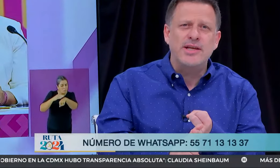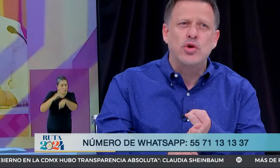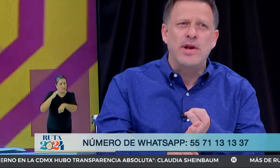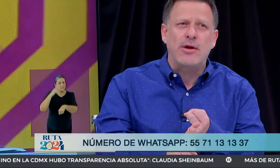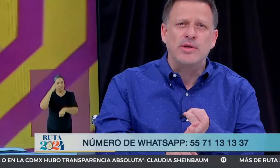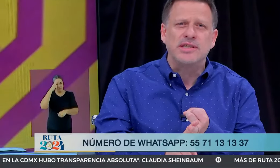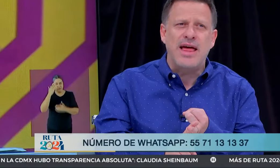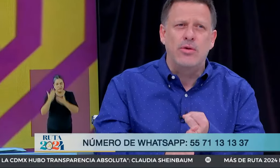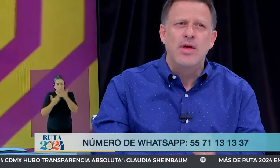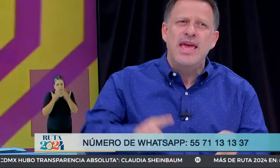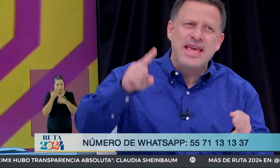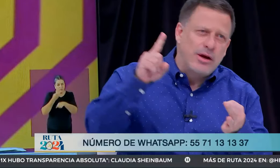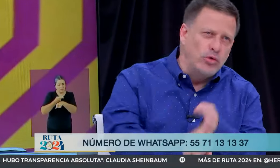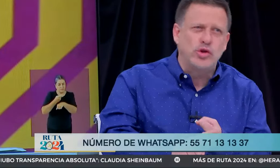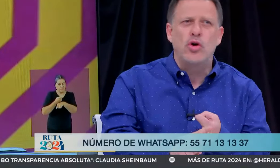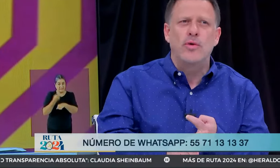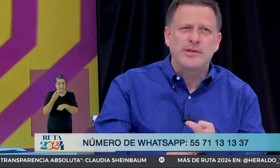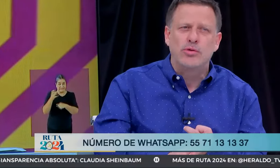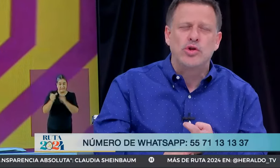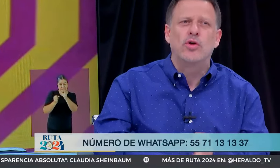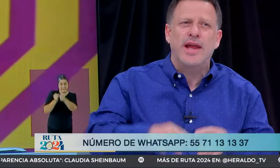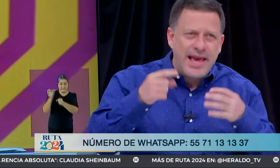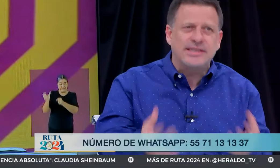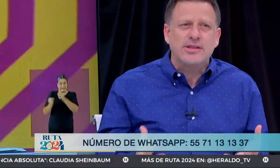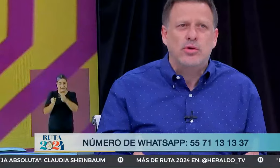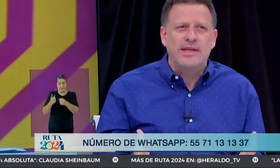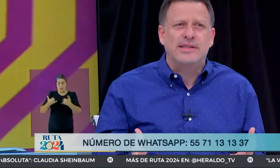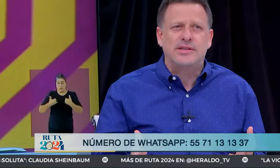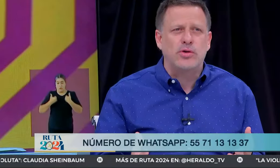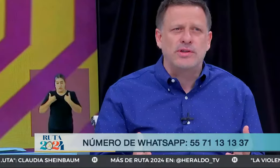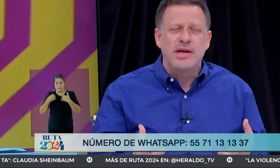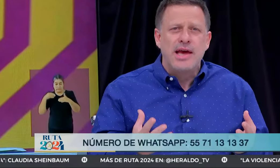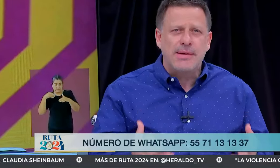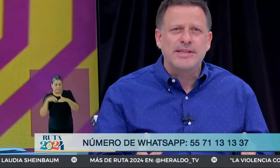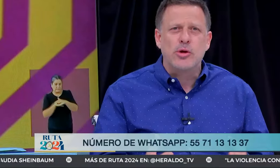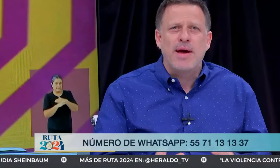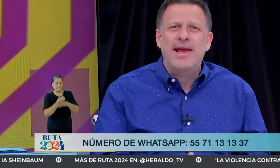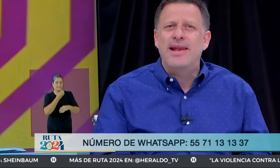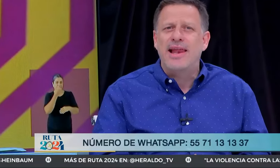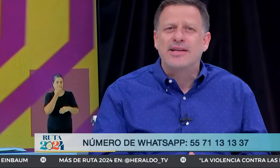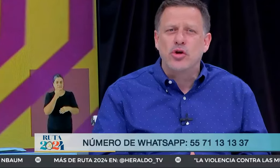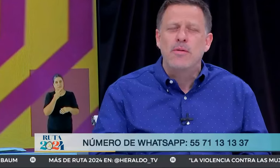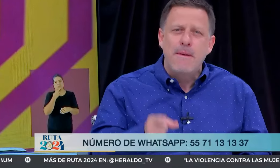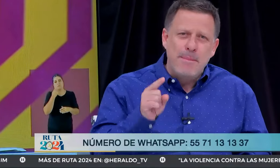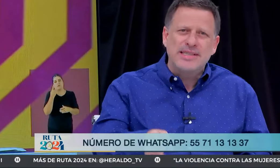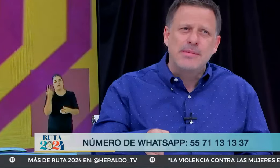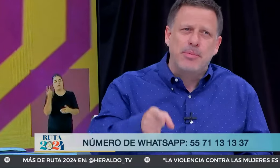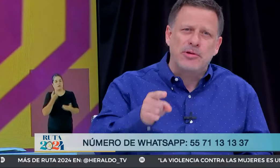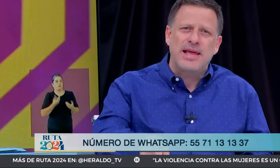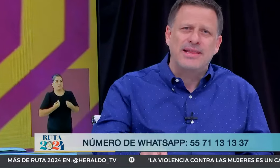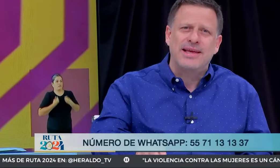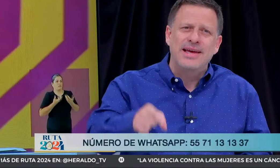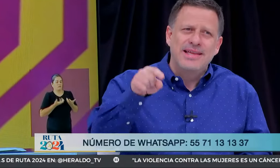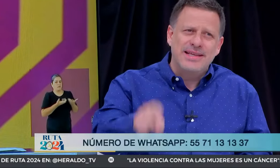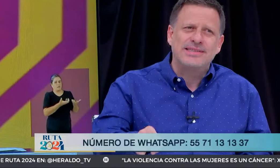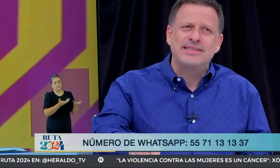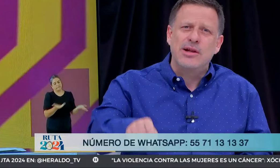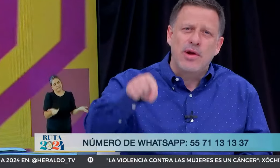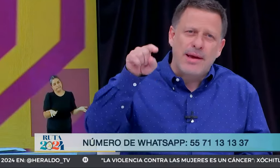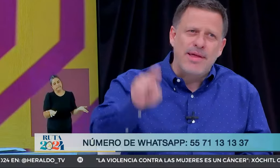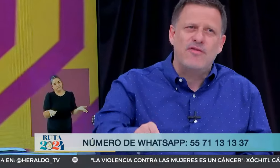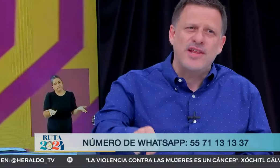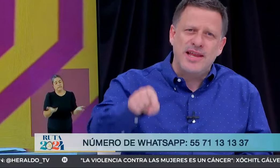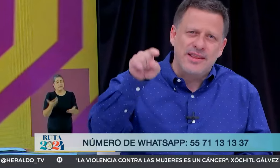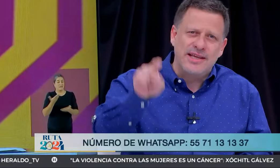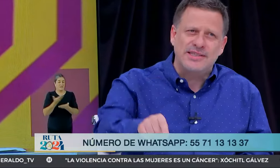de Derecho o narcoestado, inclusión o exclusión. Esas son las decisiones que vas a tomar. Gracias. La elección más importante de este siglo,